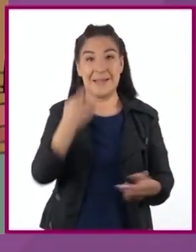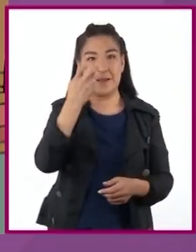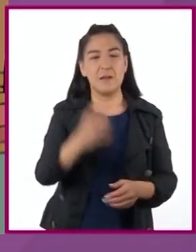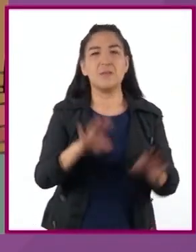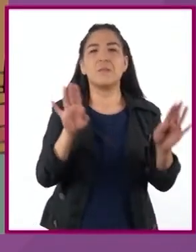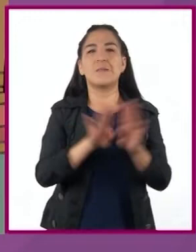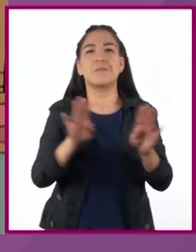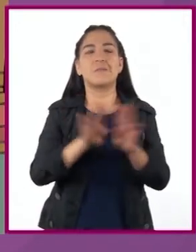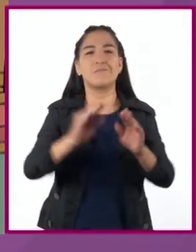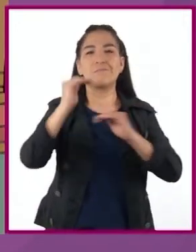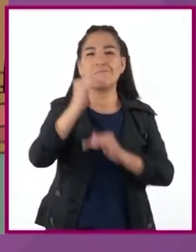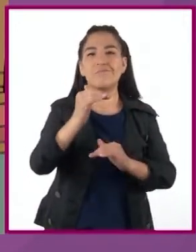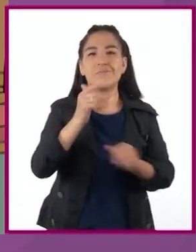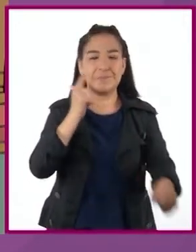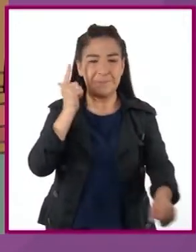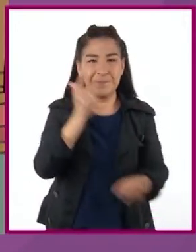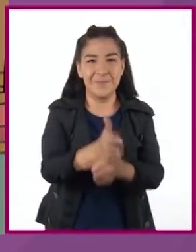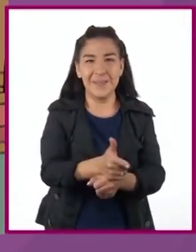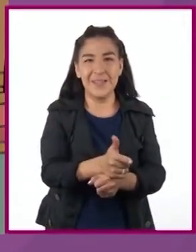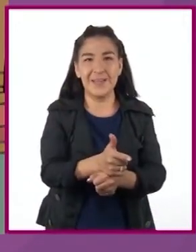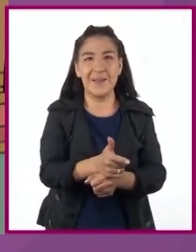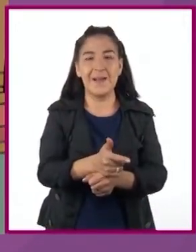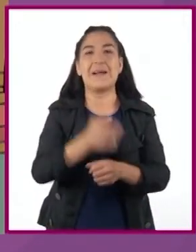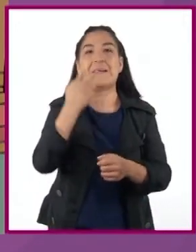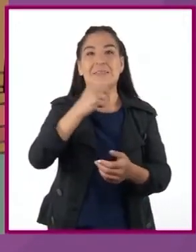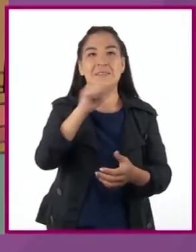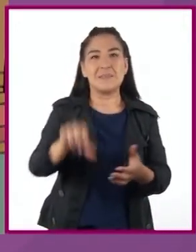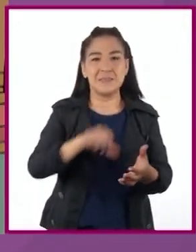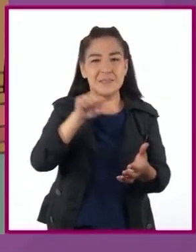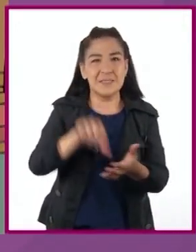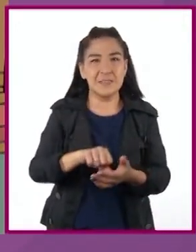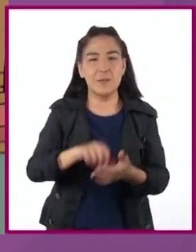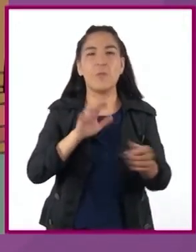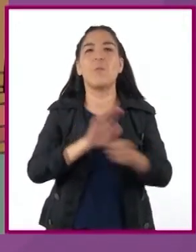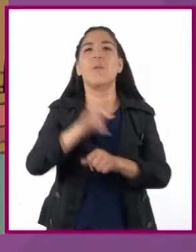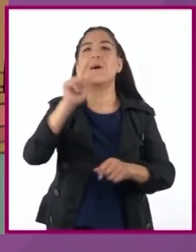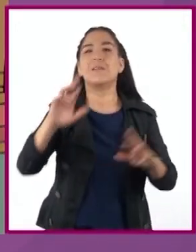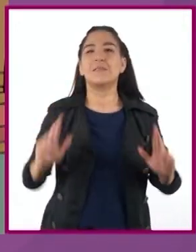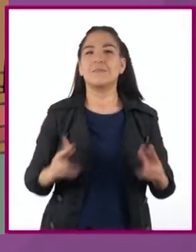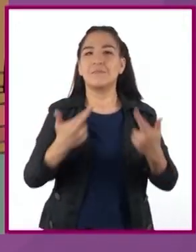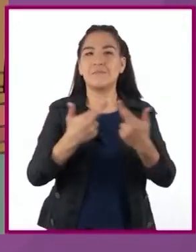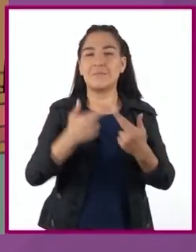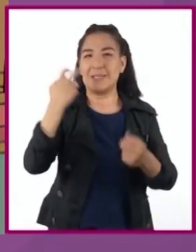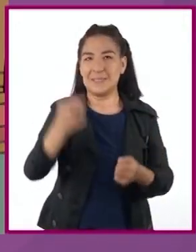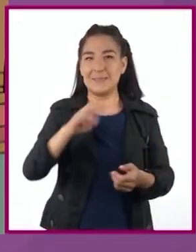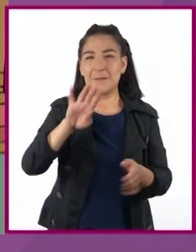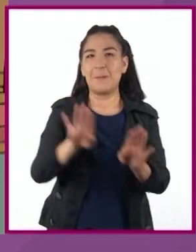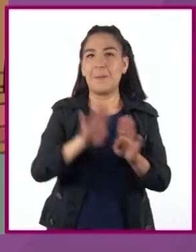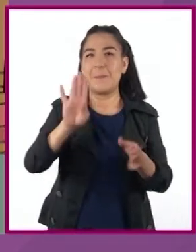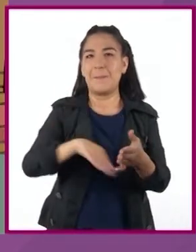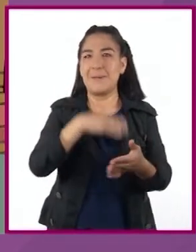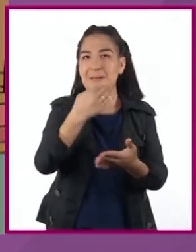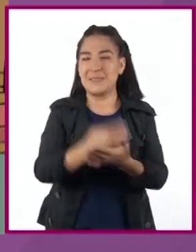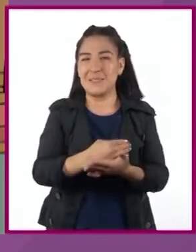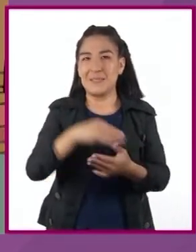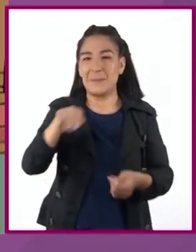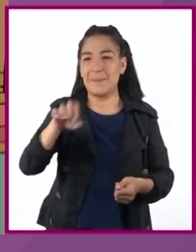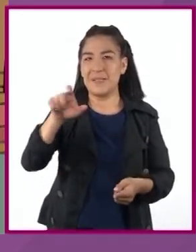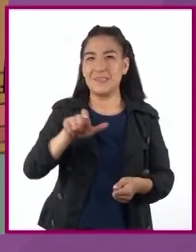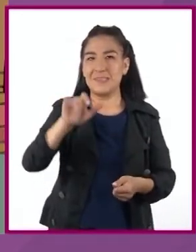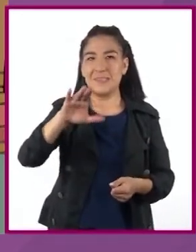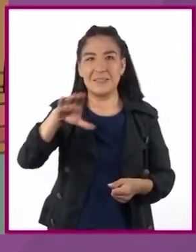marcó el descubrimiento del centro de la vida religiosa de los mexicas, ¿sí?